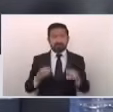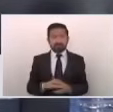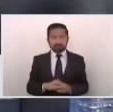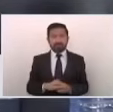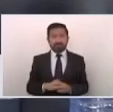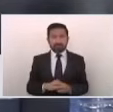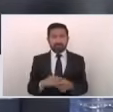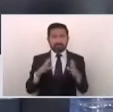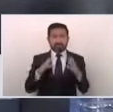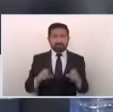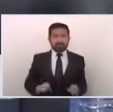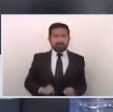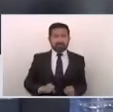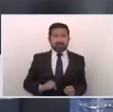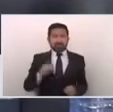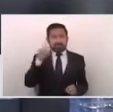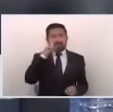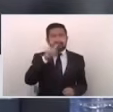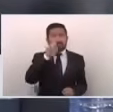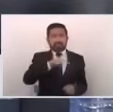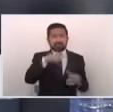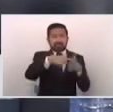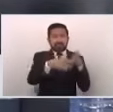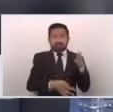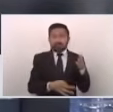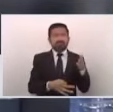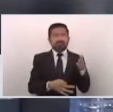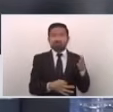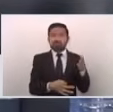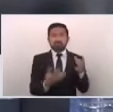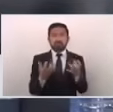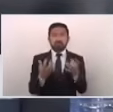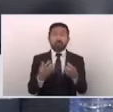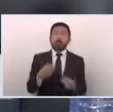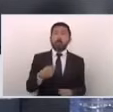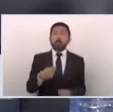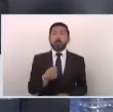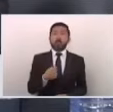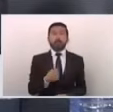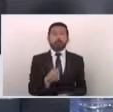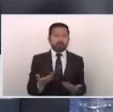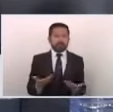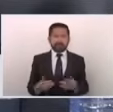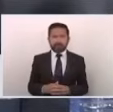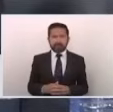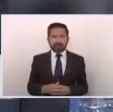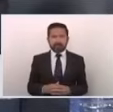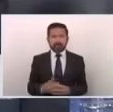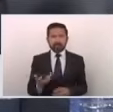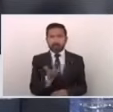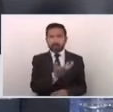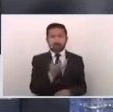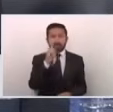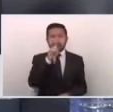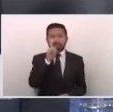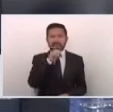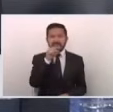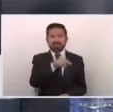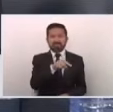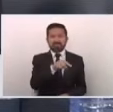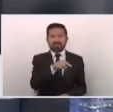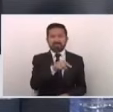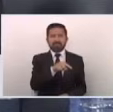Ese Estado de Derecho en el que algunos se jactaban. Al final, toda esa farsa estaba